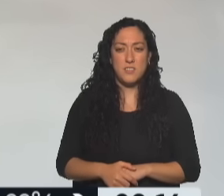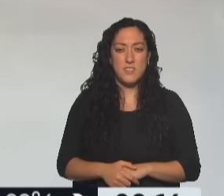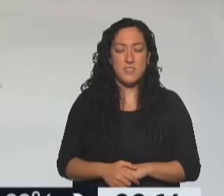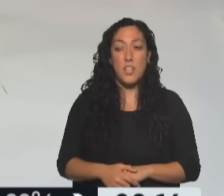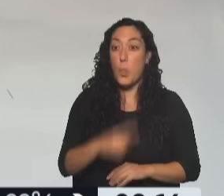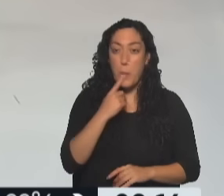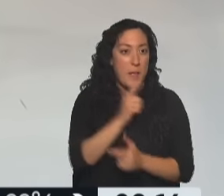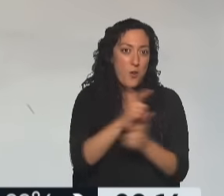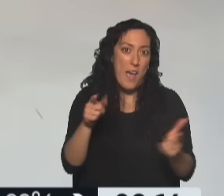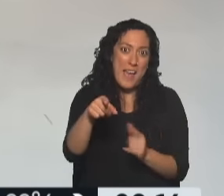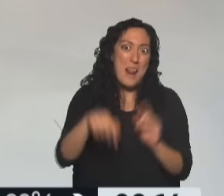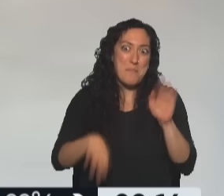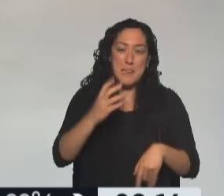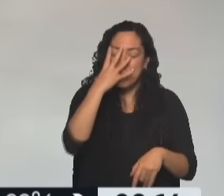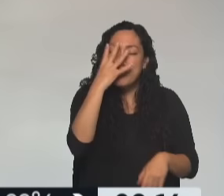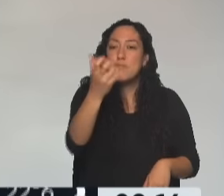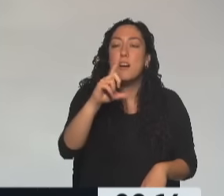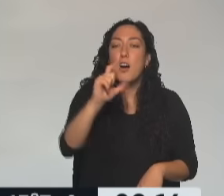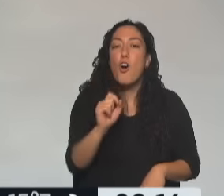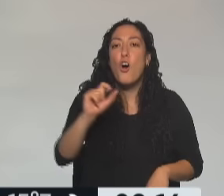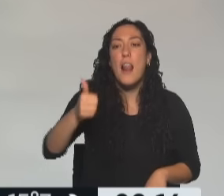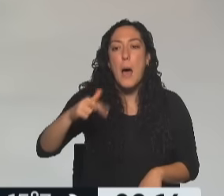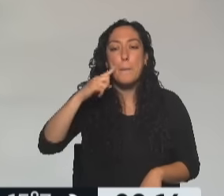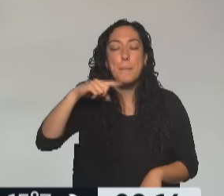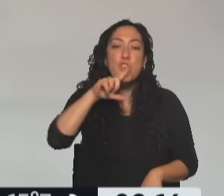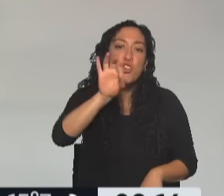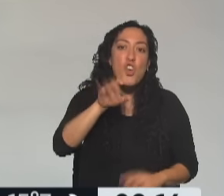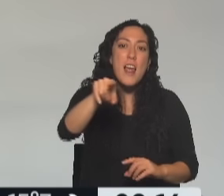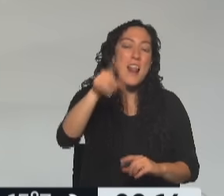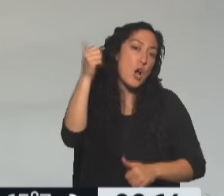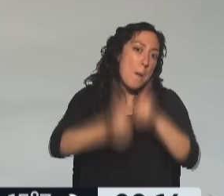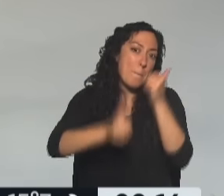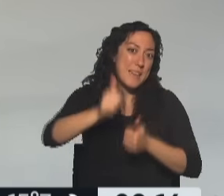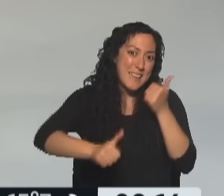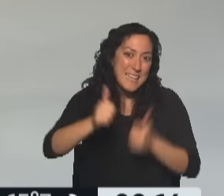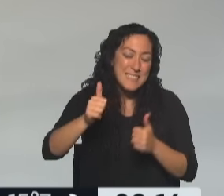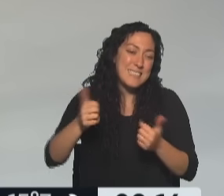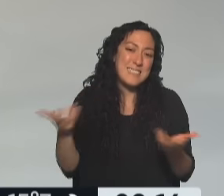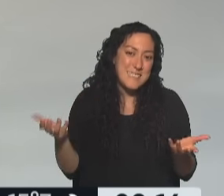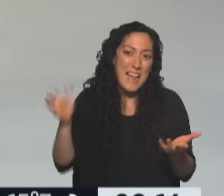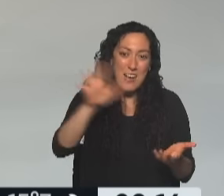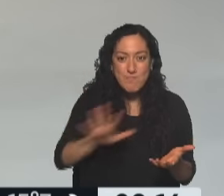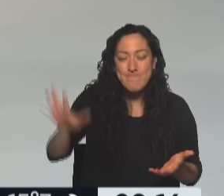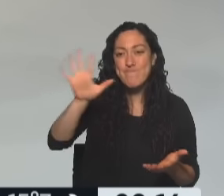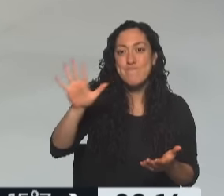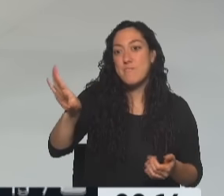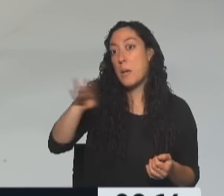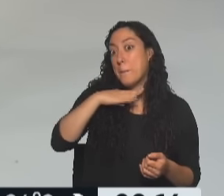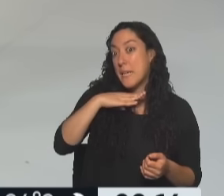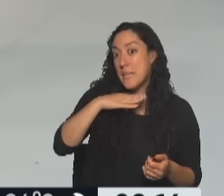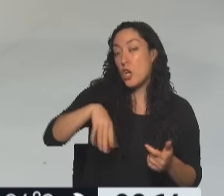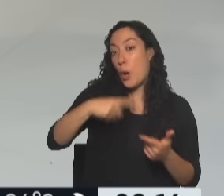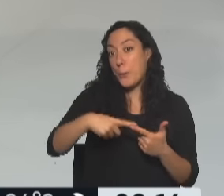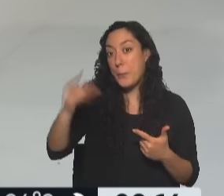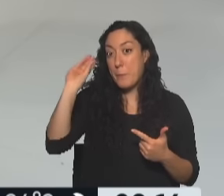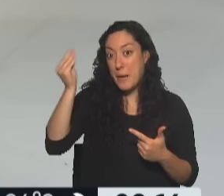Indudablemente es la gran atracción Franco Colapinto, mucho más cuando está compitiendo en el continente. Viene México, después